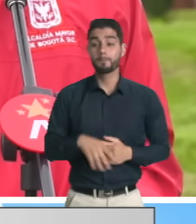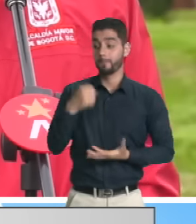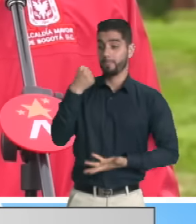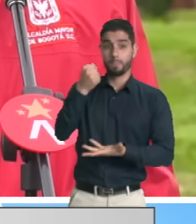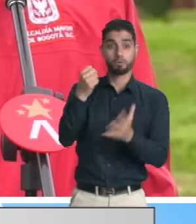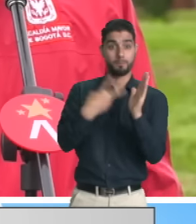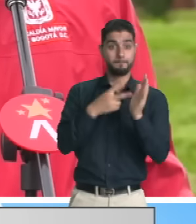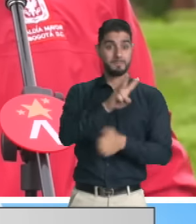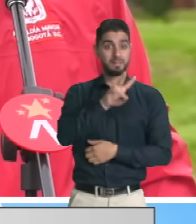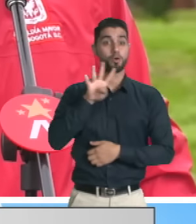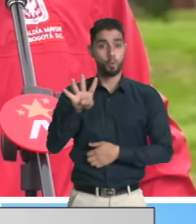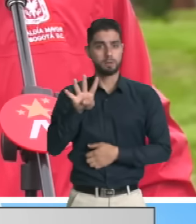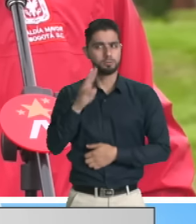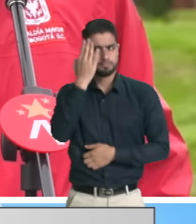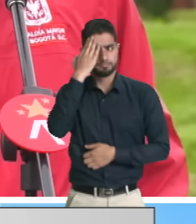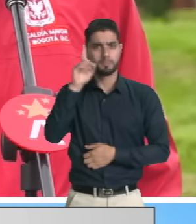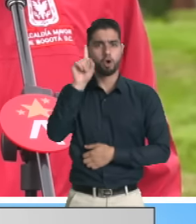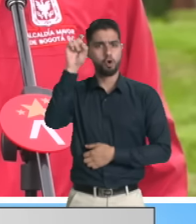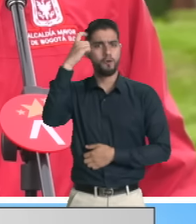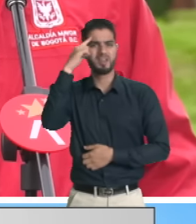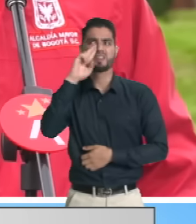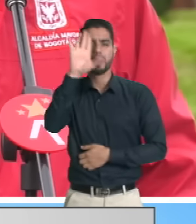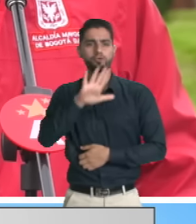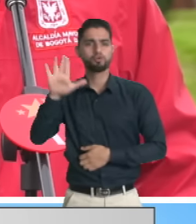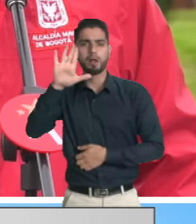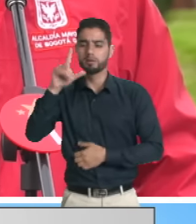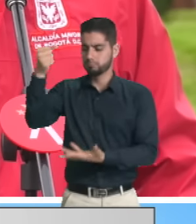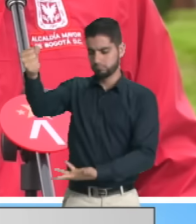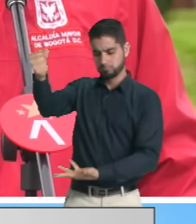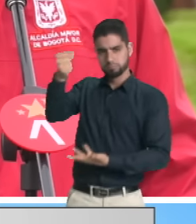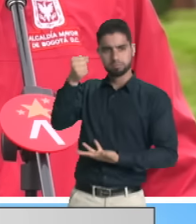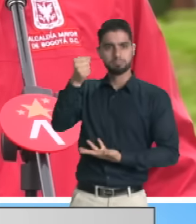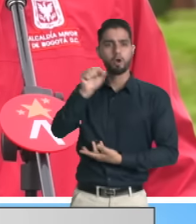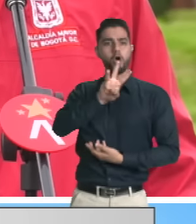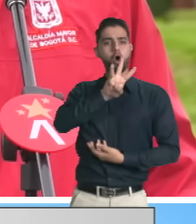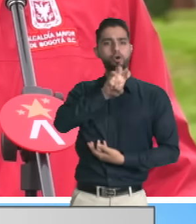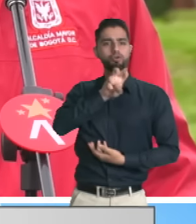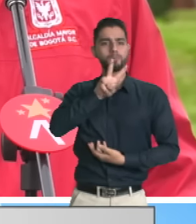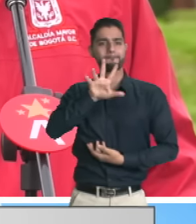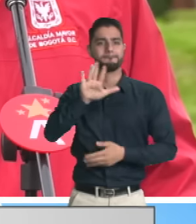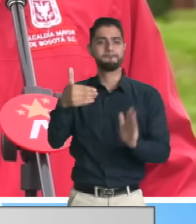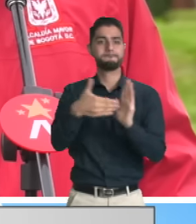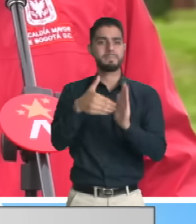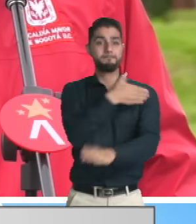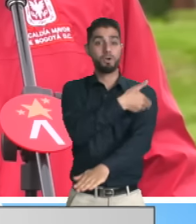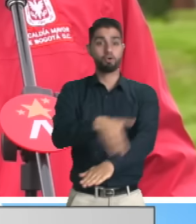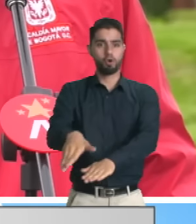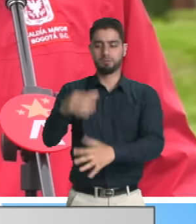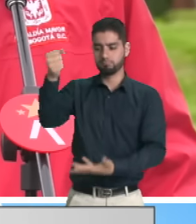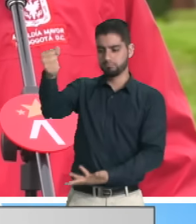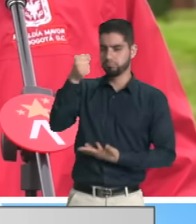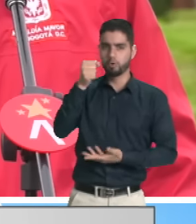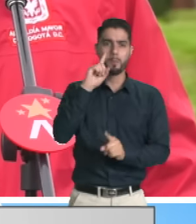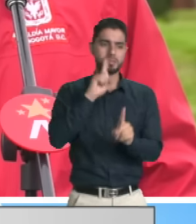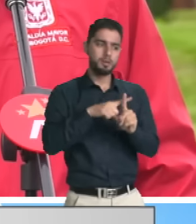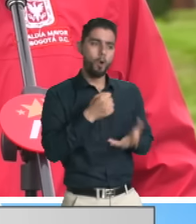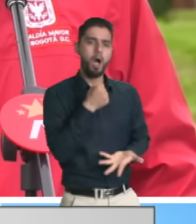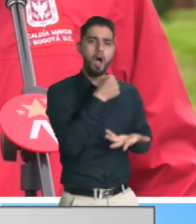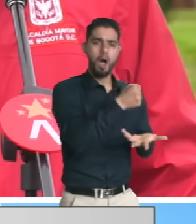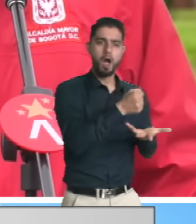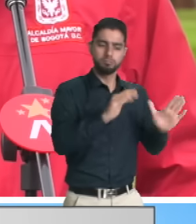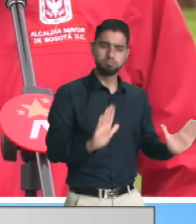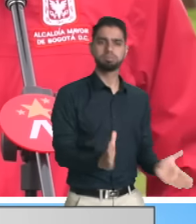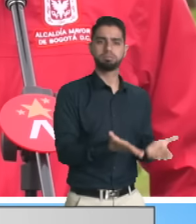contemplaba que el gobierno nacional nos iba a entregar 825 mil millones de pesos para el Fondo de Estabilización Tarifaria, el gobierno